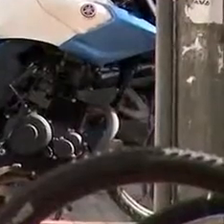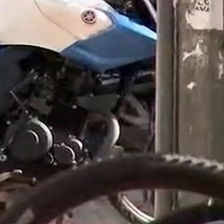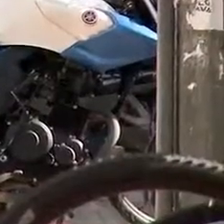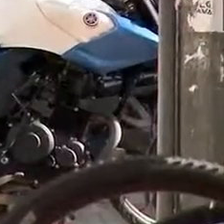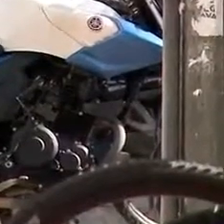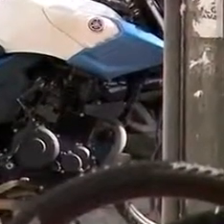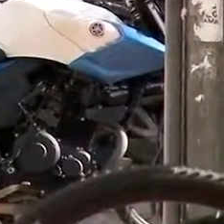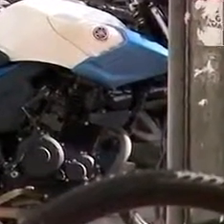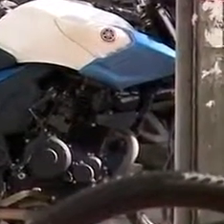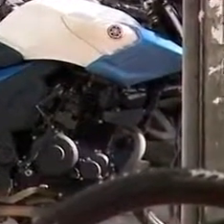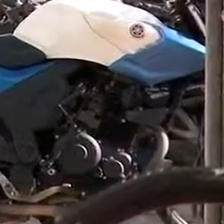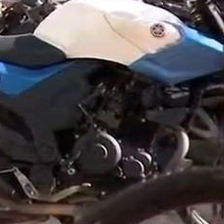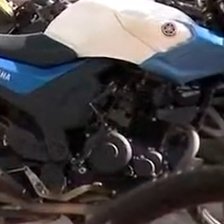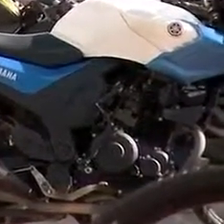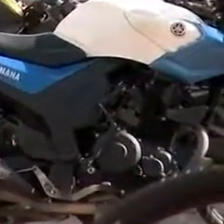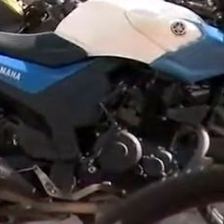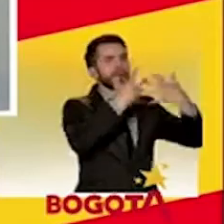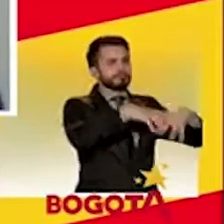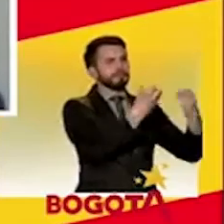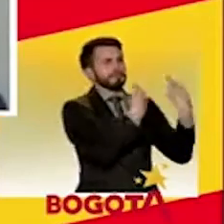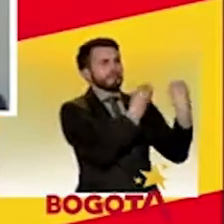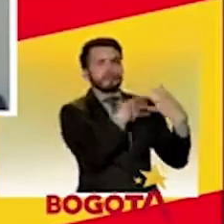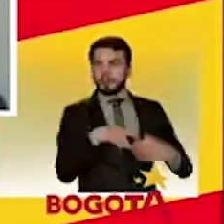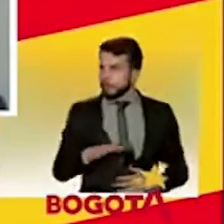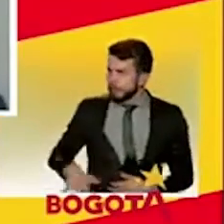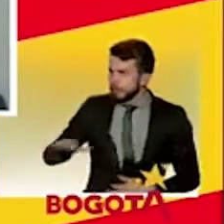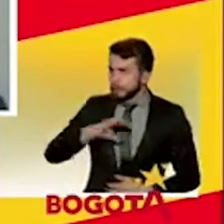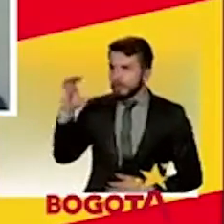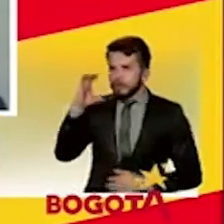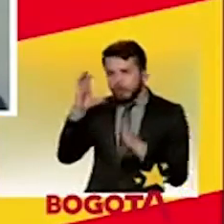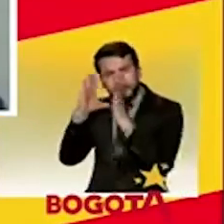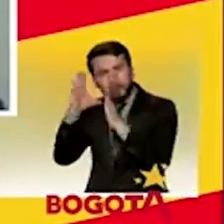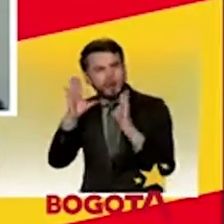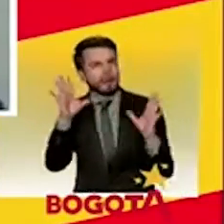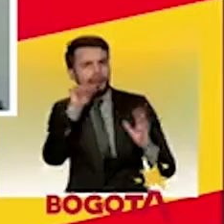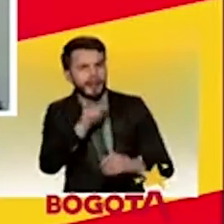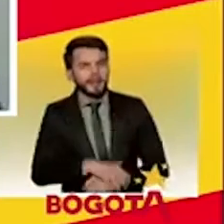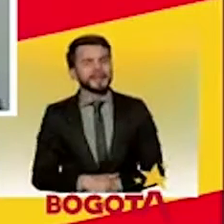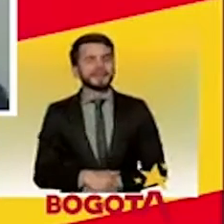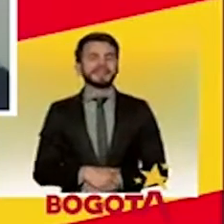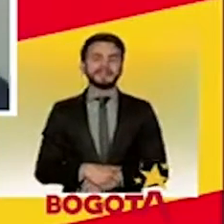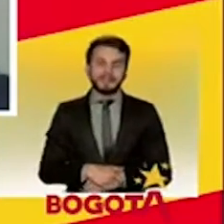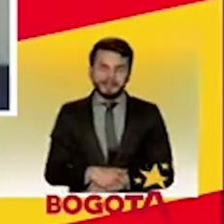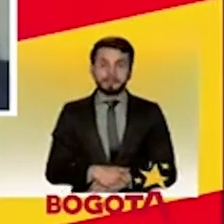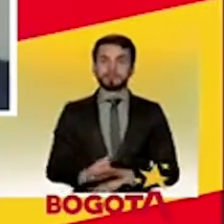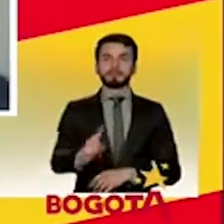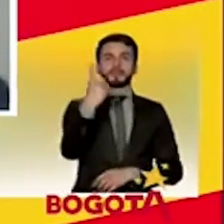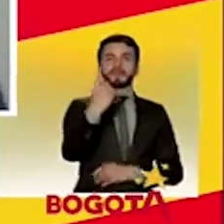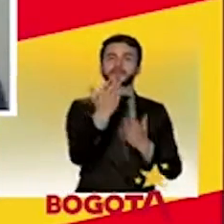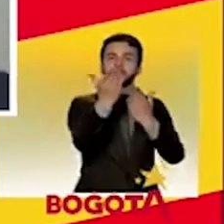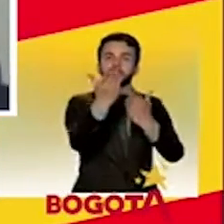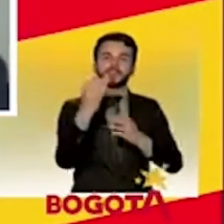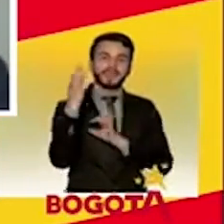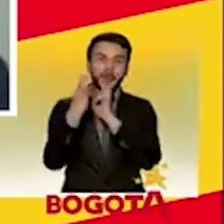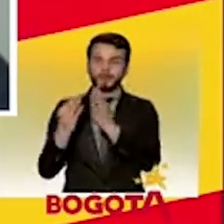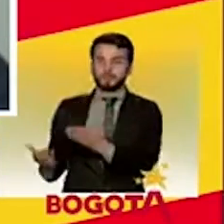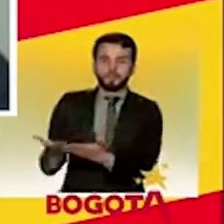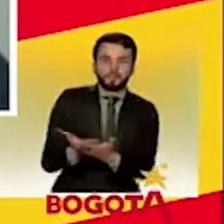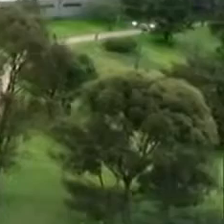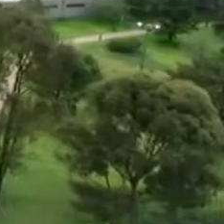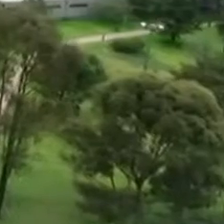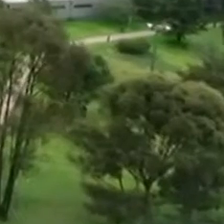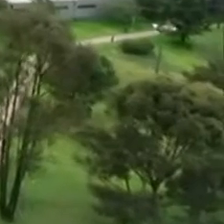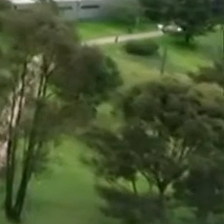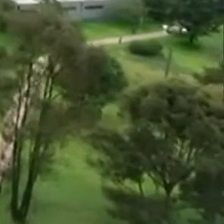empresas, garantizando un empleo digno. Lo que usted está proponiendo representa un cambio fundamental frente a lo que había sido